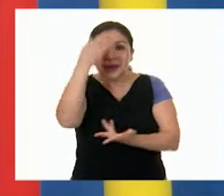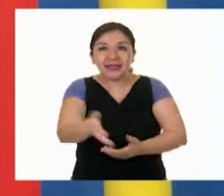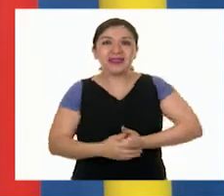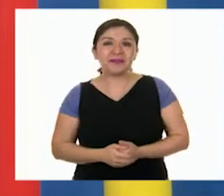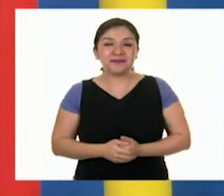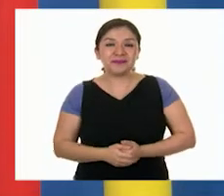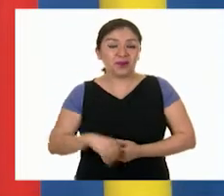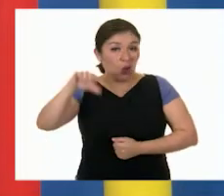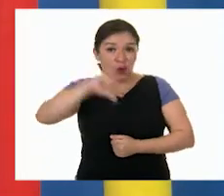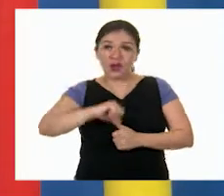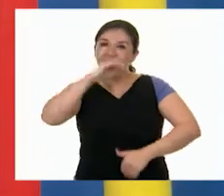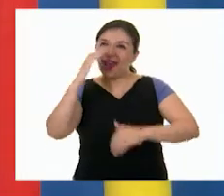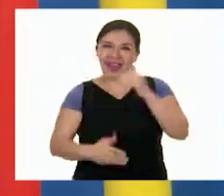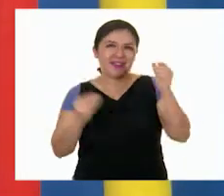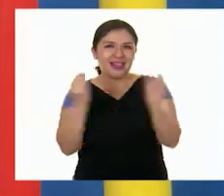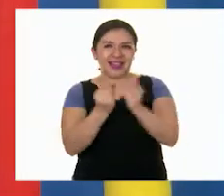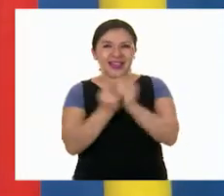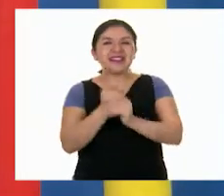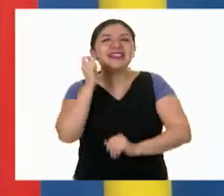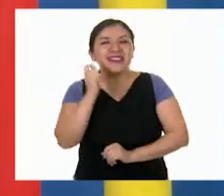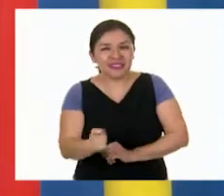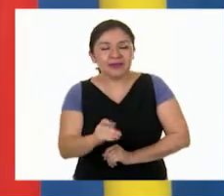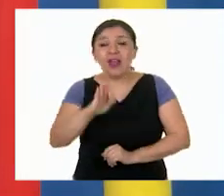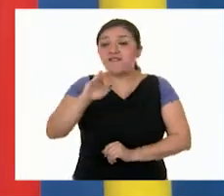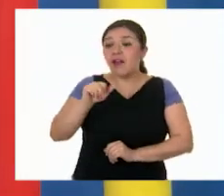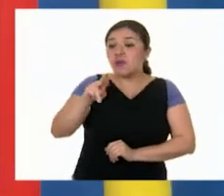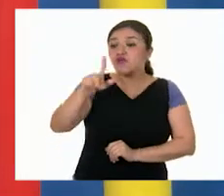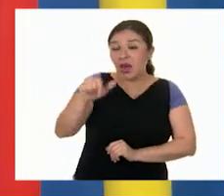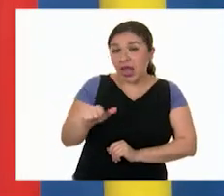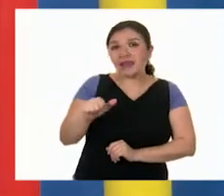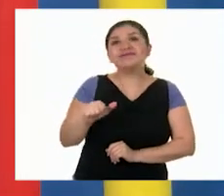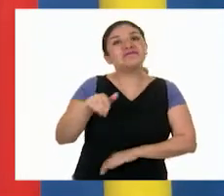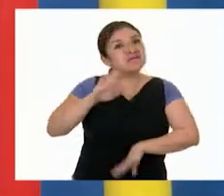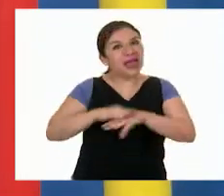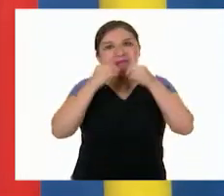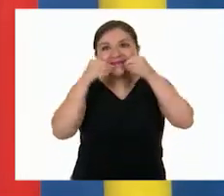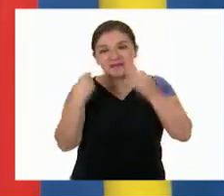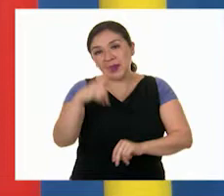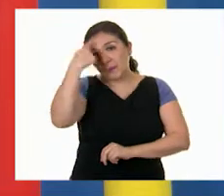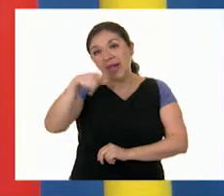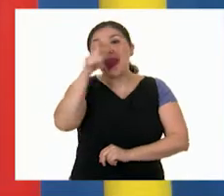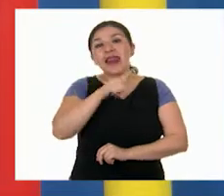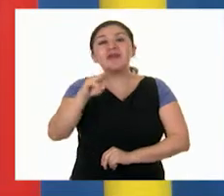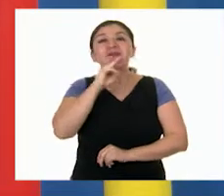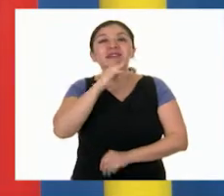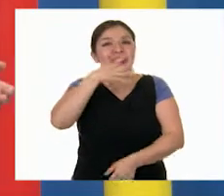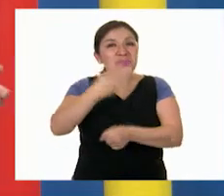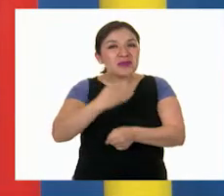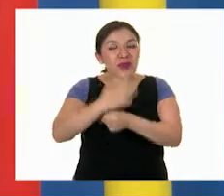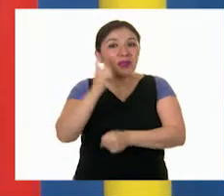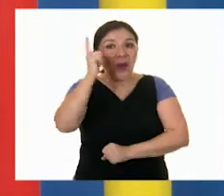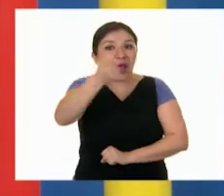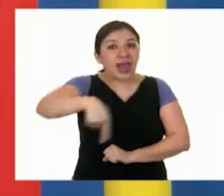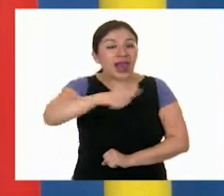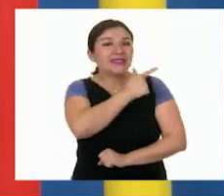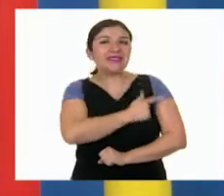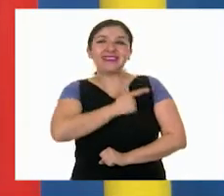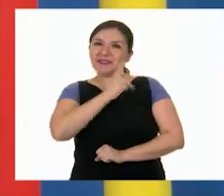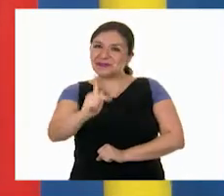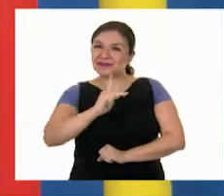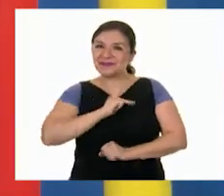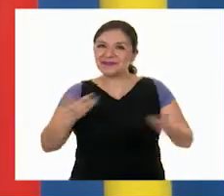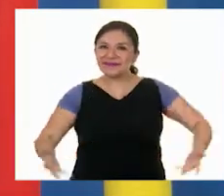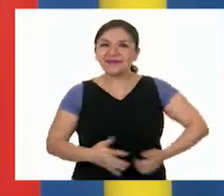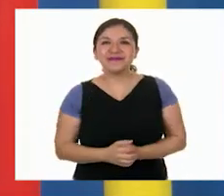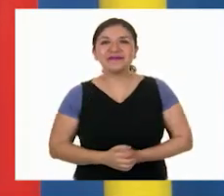materna. Por hoy hemos terminado con Fábulas de Fábula, de lengua materna de cuarto grado. Y espero que lo hayan disfrutado tanto